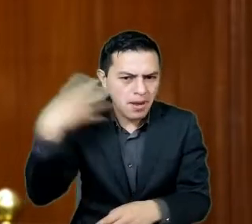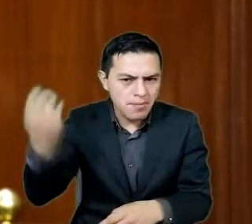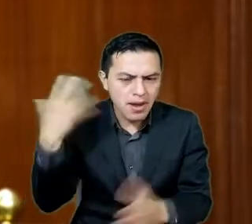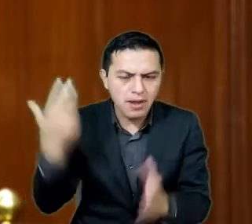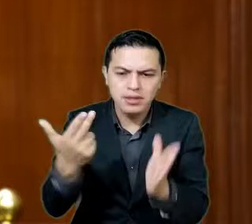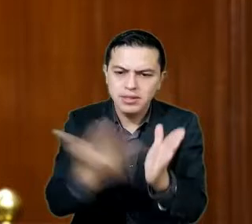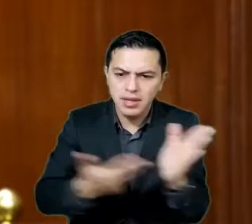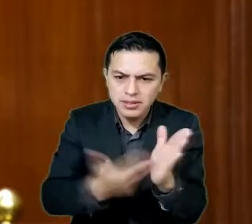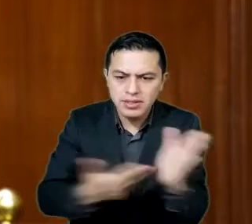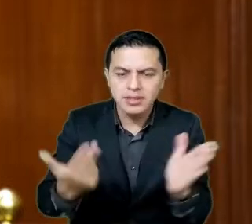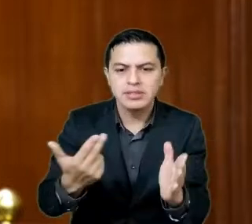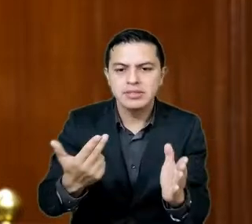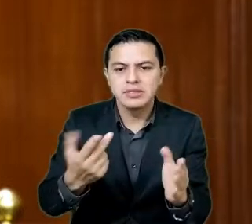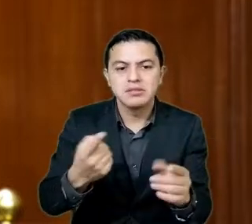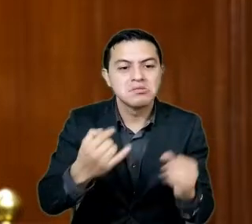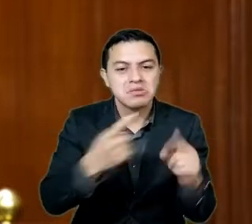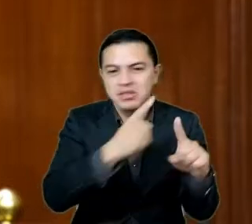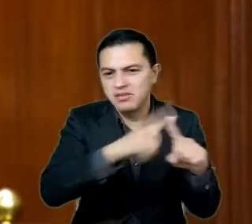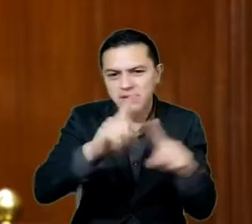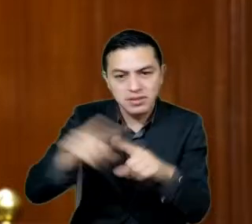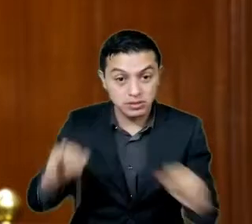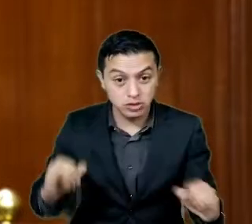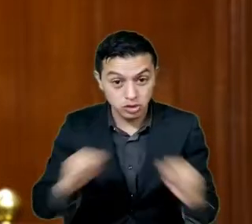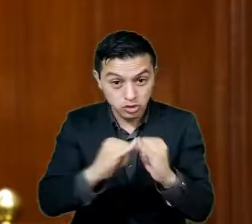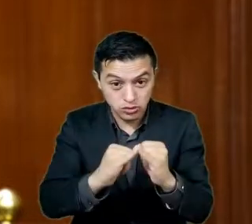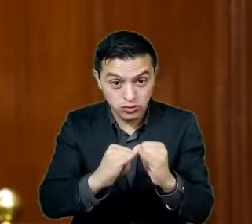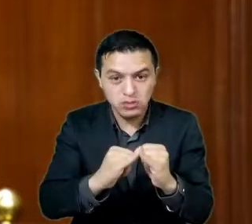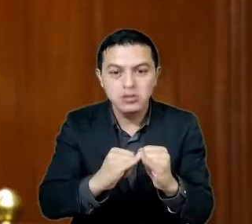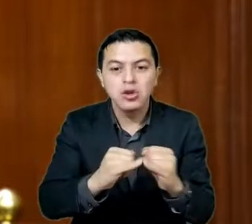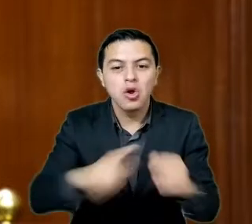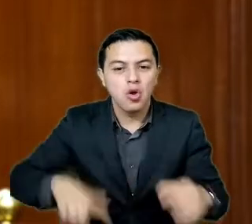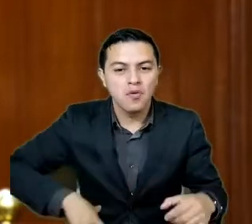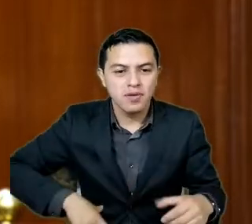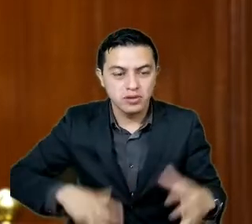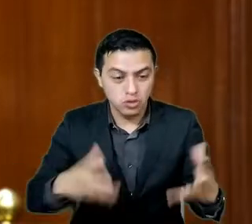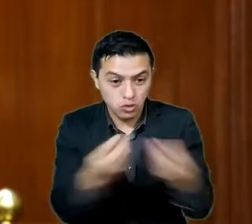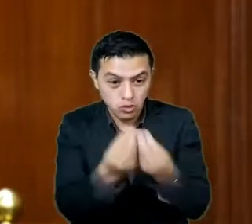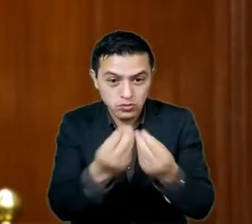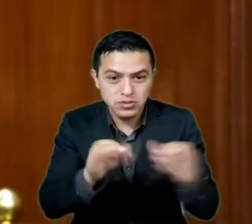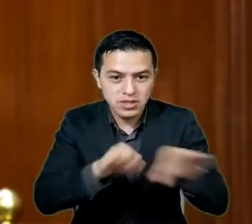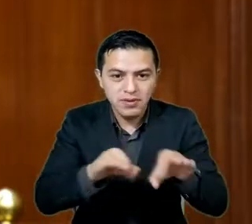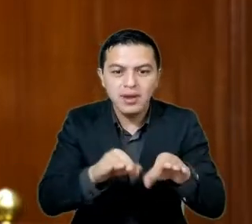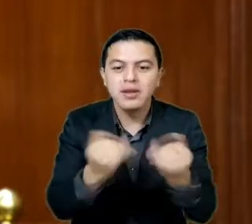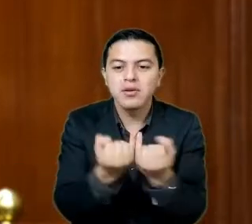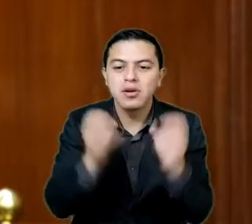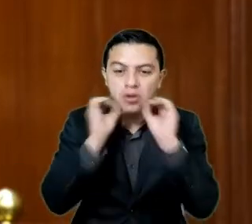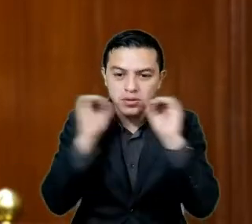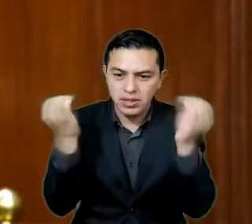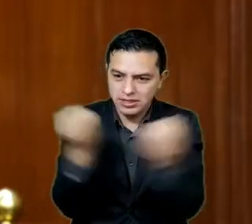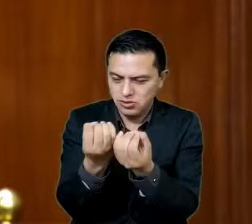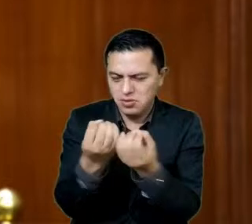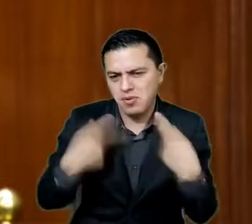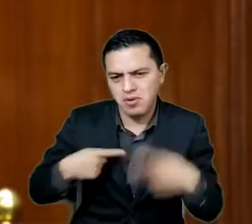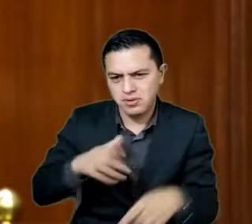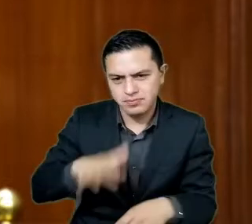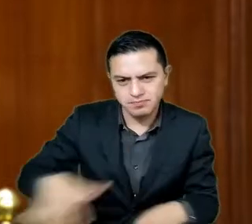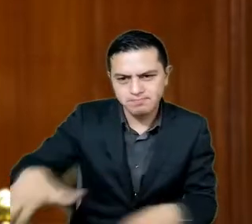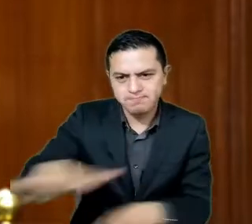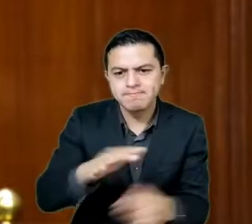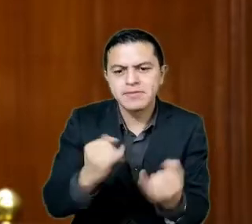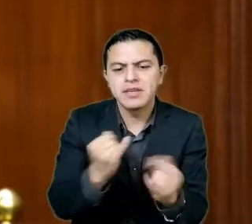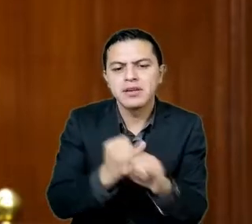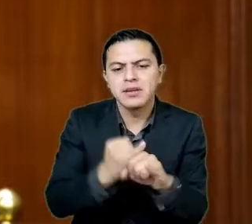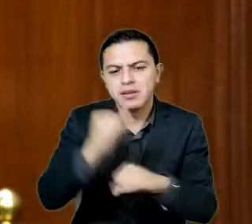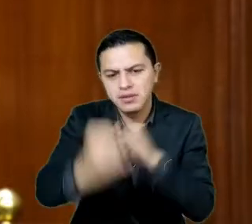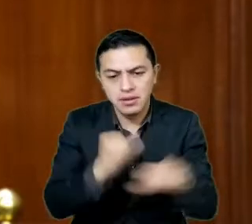coadyuvando con distintas dependencias federales, estatales, municipales, organizaciones civiles e internacionales para la defensa de los derechos de